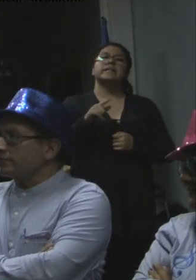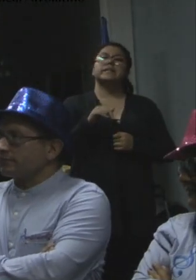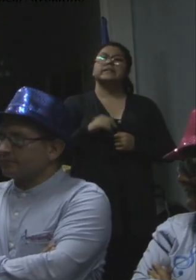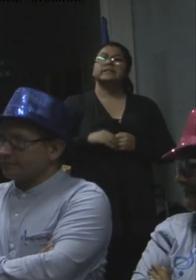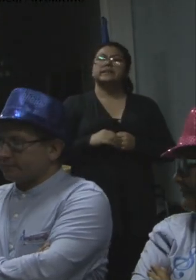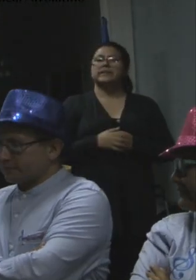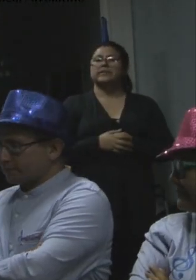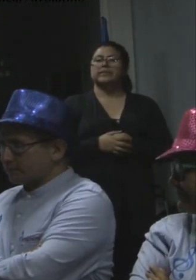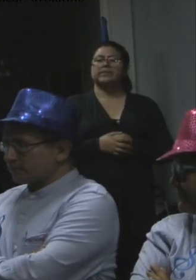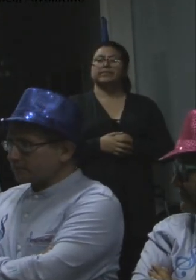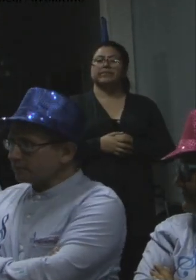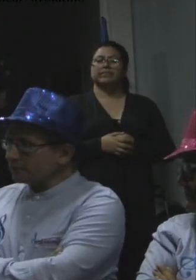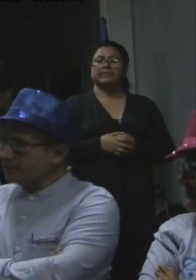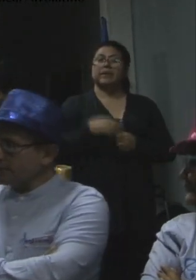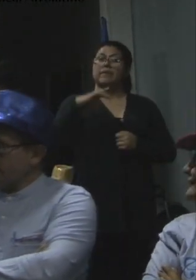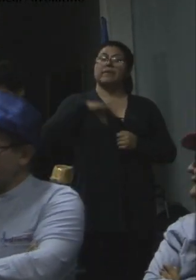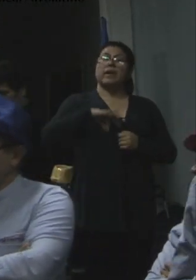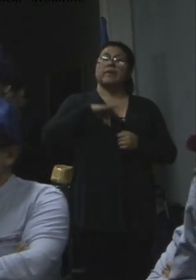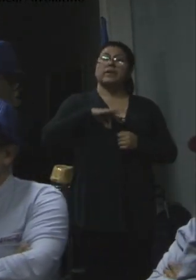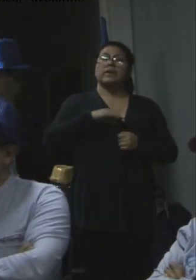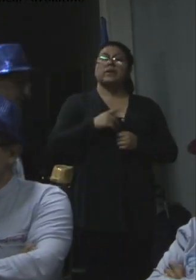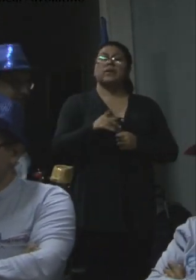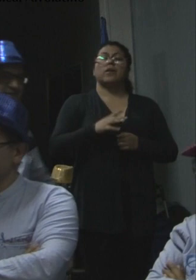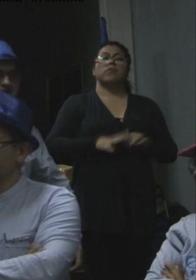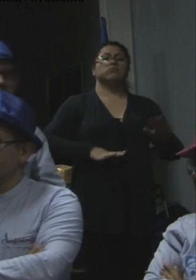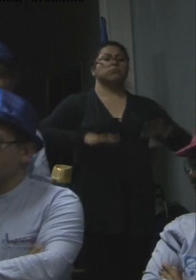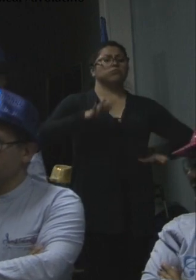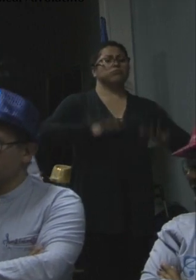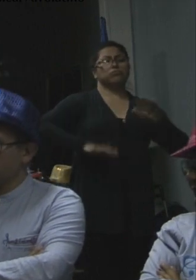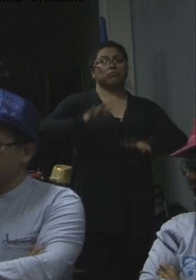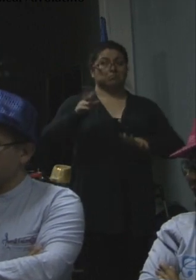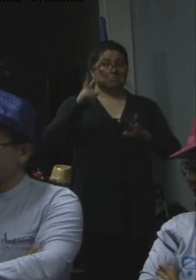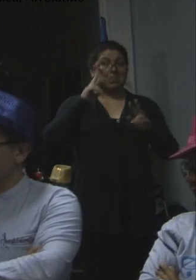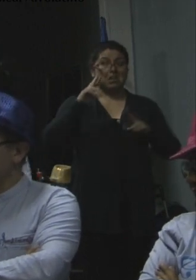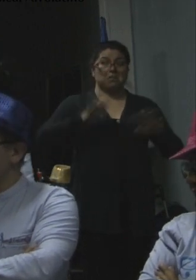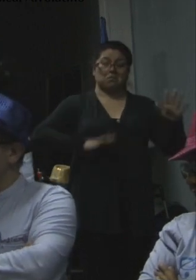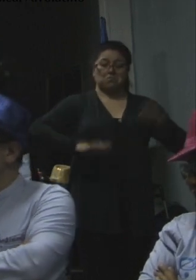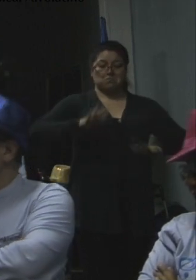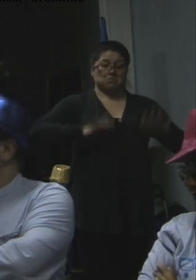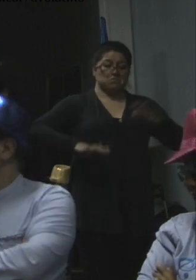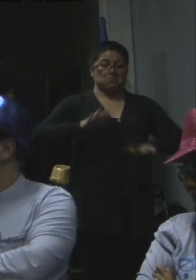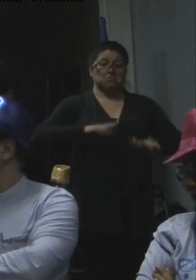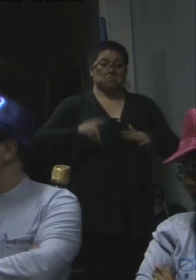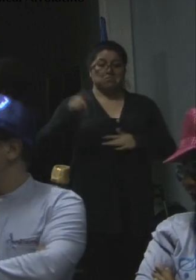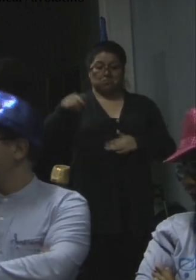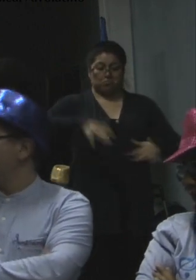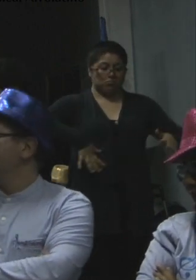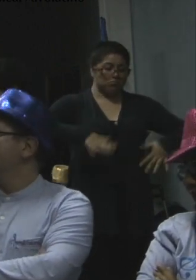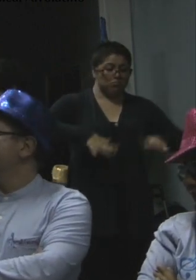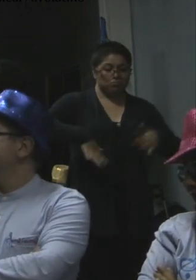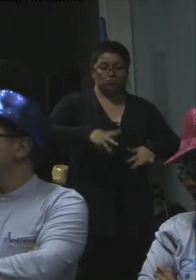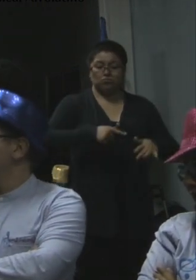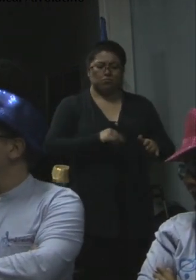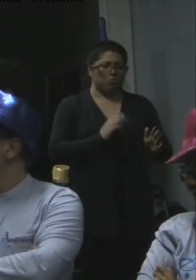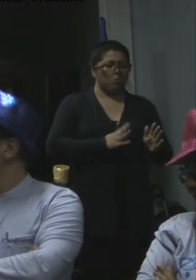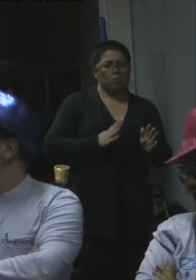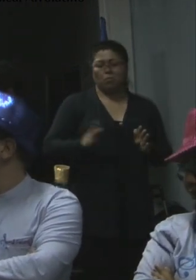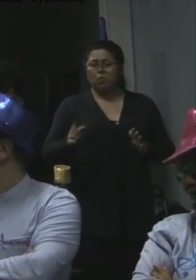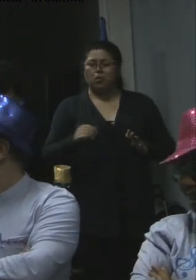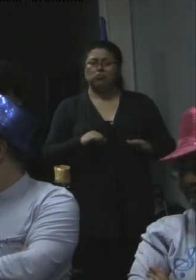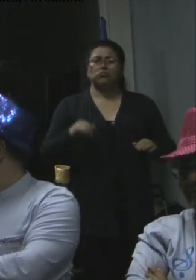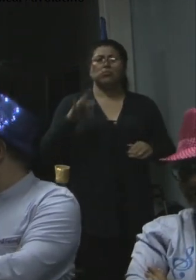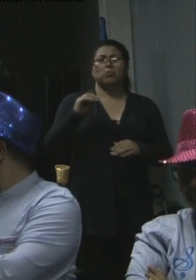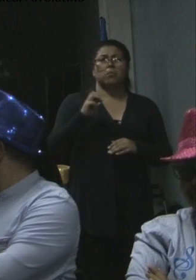¿Qué efectos y beneficios le produce tocar salsa? Él toca percusión, ya lo van a ver tocando huehuancó y todo eso, y ahí la marcha y el tumbado y